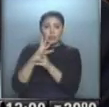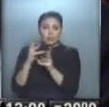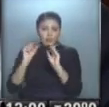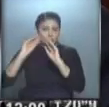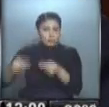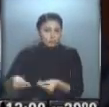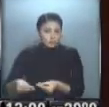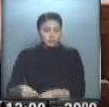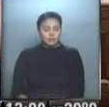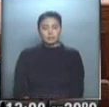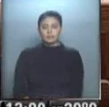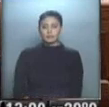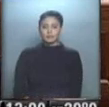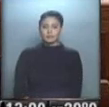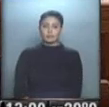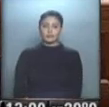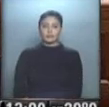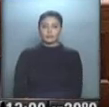como ha sido redactada.